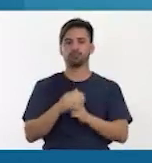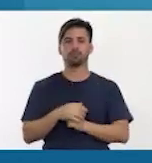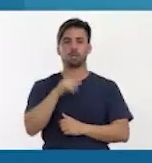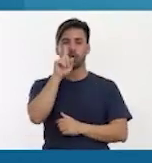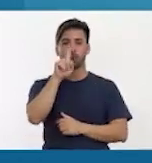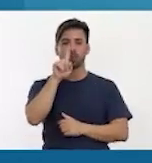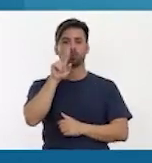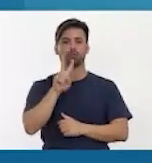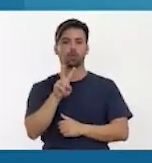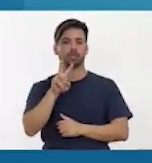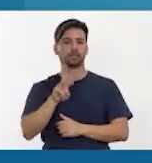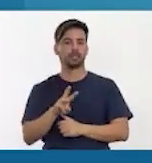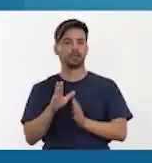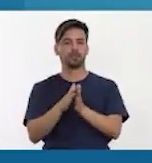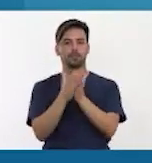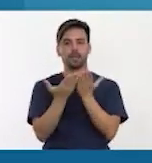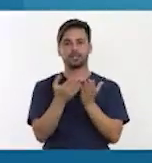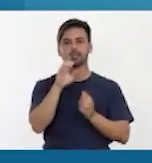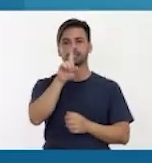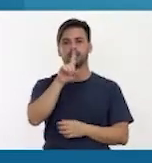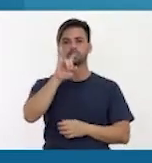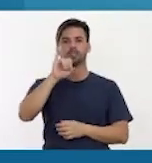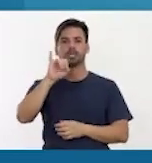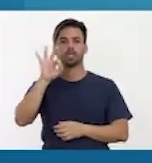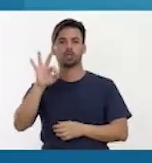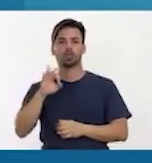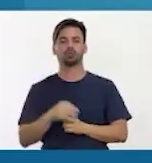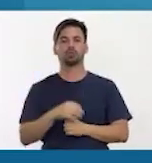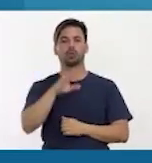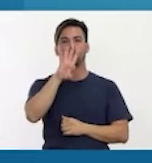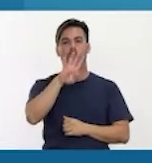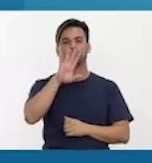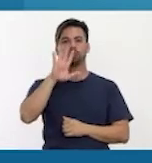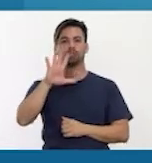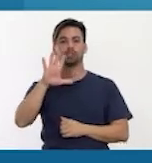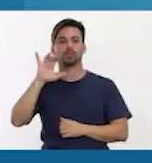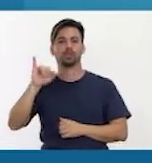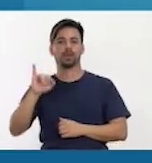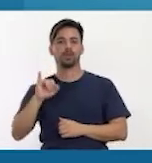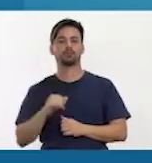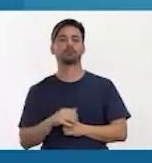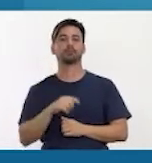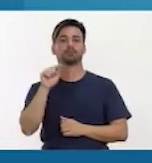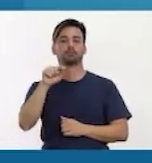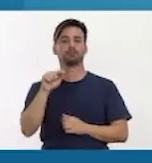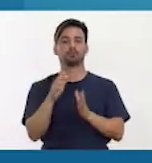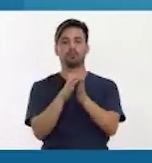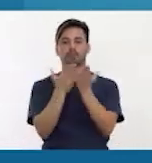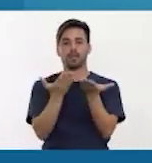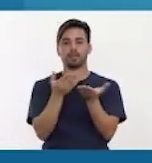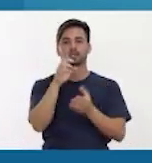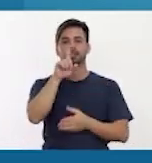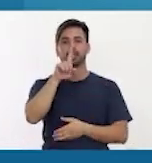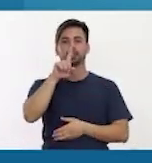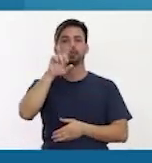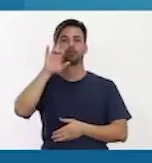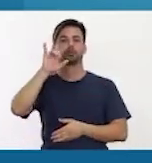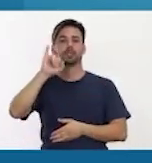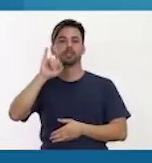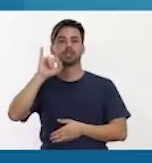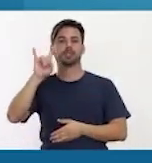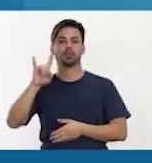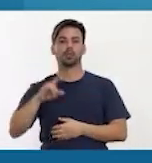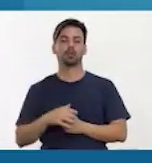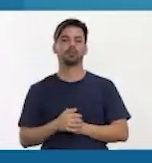Todas ellas del libro de texto, la actividad 1, 2 y 3 de la página 168, la 4, 5 y 6 de la